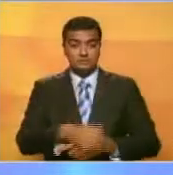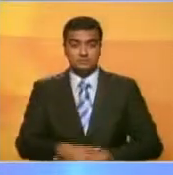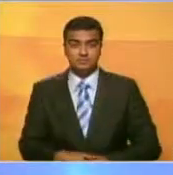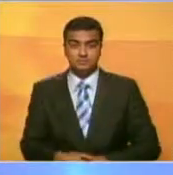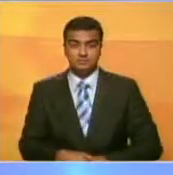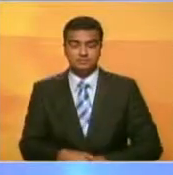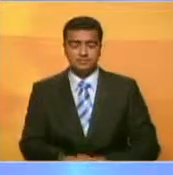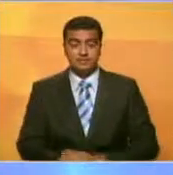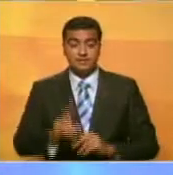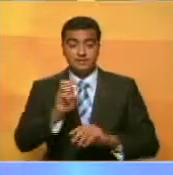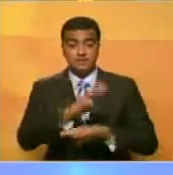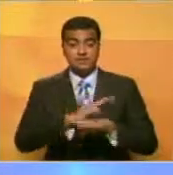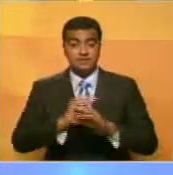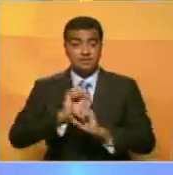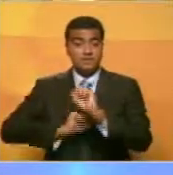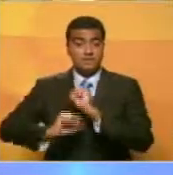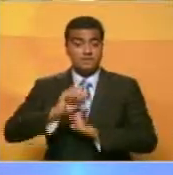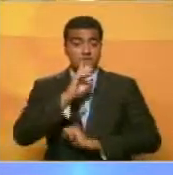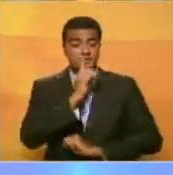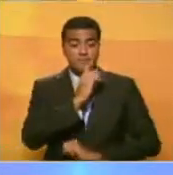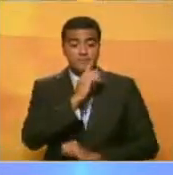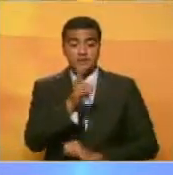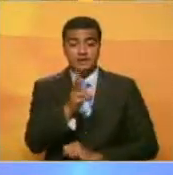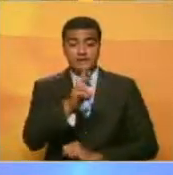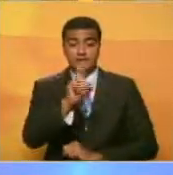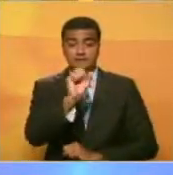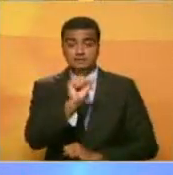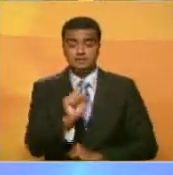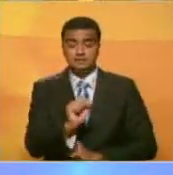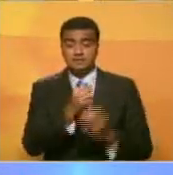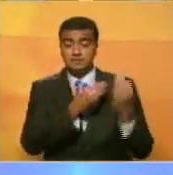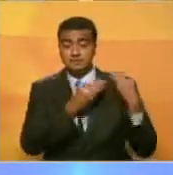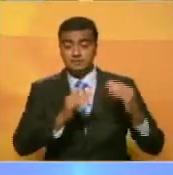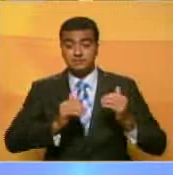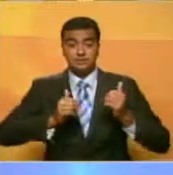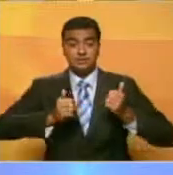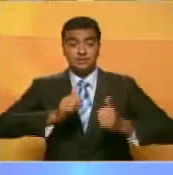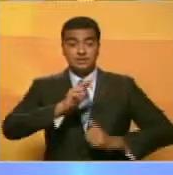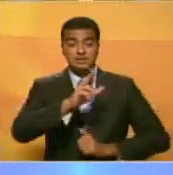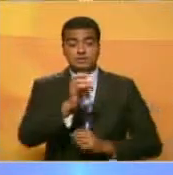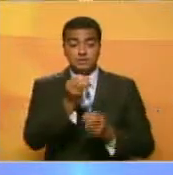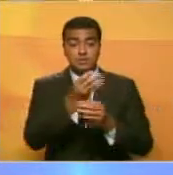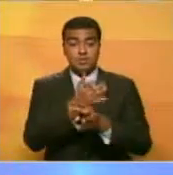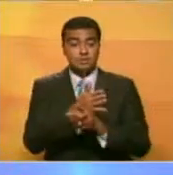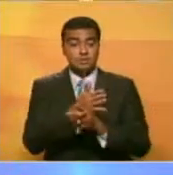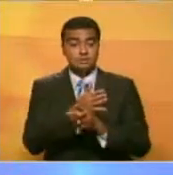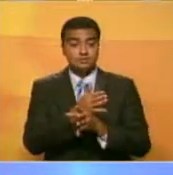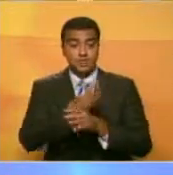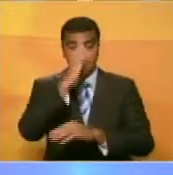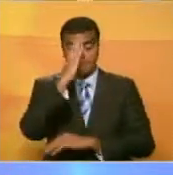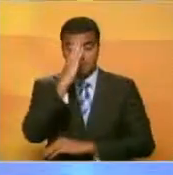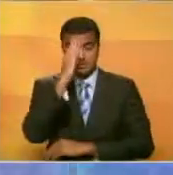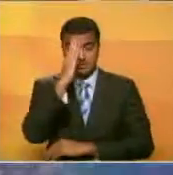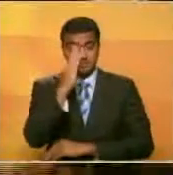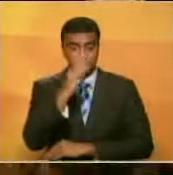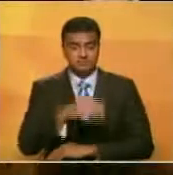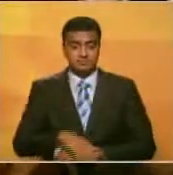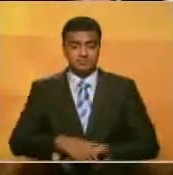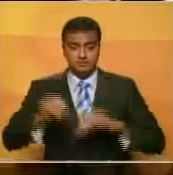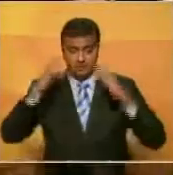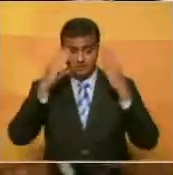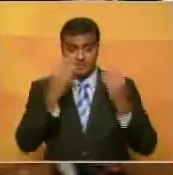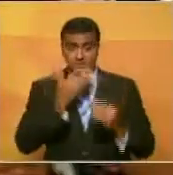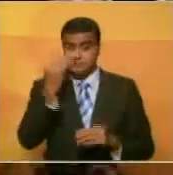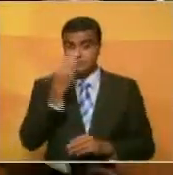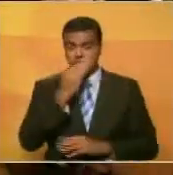Este viernes, el ministro de la Defensa General en jefe, Henry Rangel Silva, encabezó la inauguración de los 30 Juegos Interacademias Militares. Desde el Estado Vargas